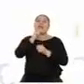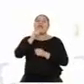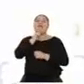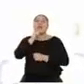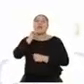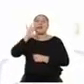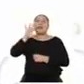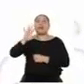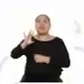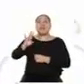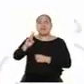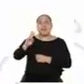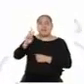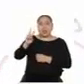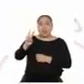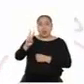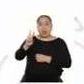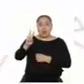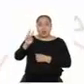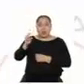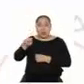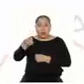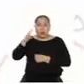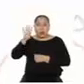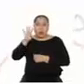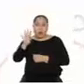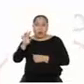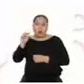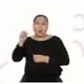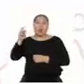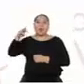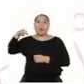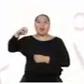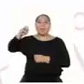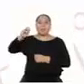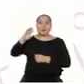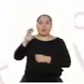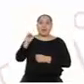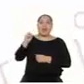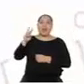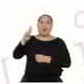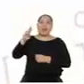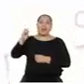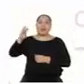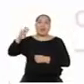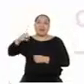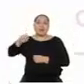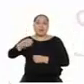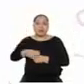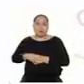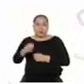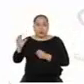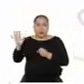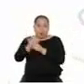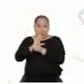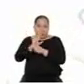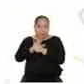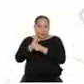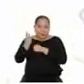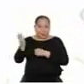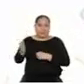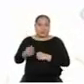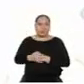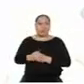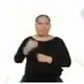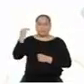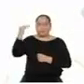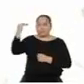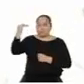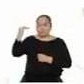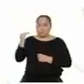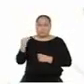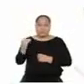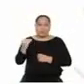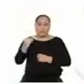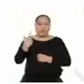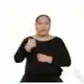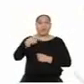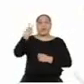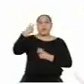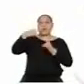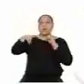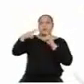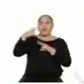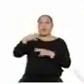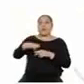falta 72,4 gramos de carbohidratos para completar la cantidad necesaria En esta situación, estamos